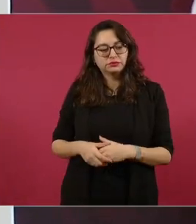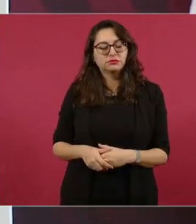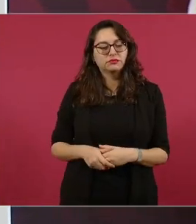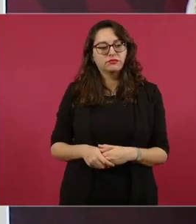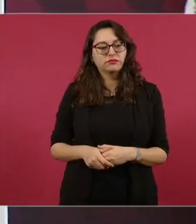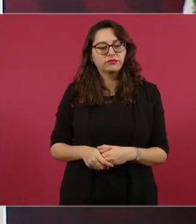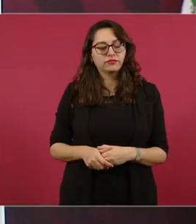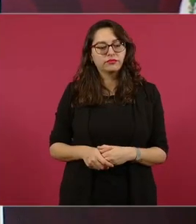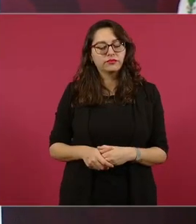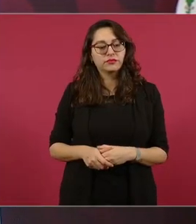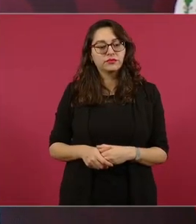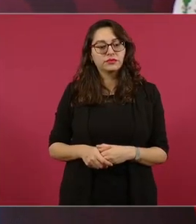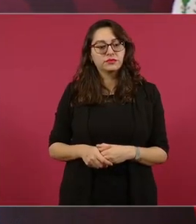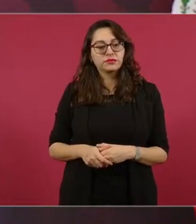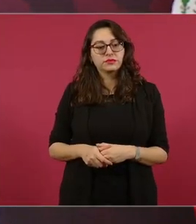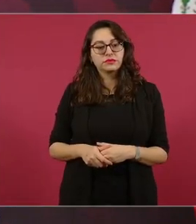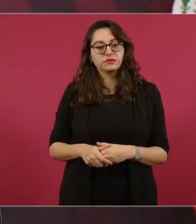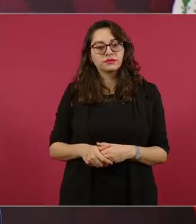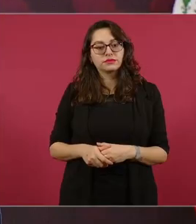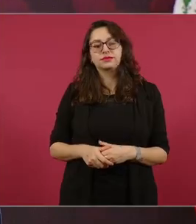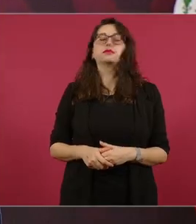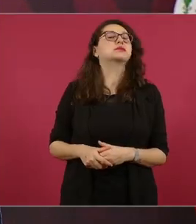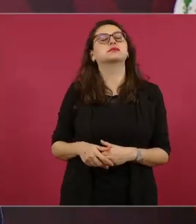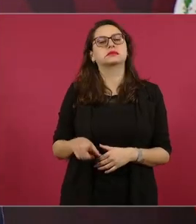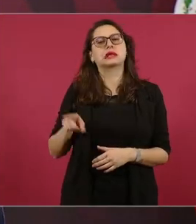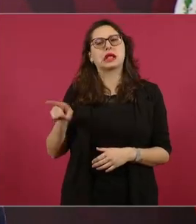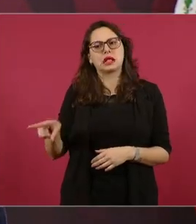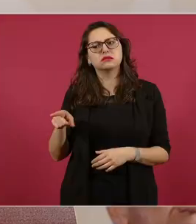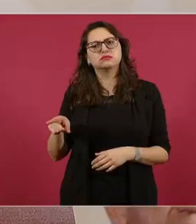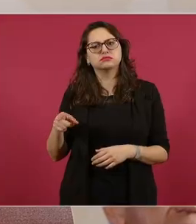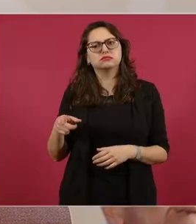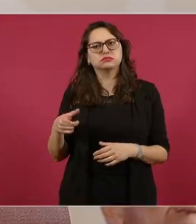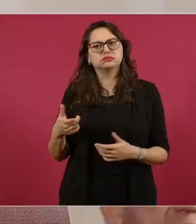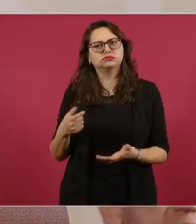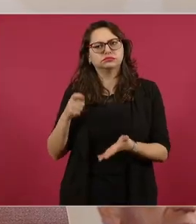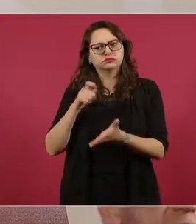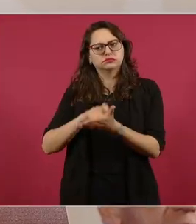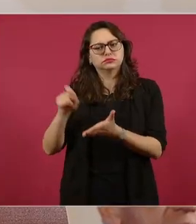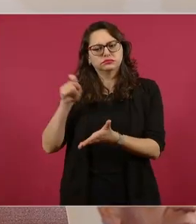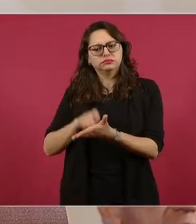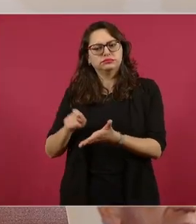Y escribía para jóvenes.